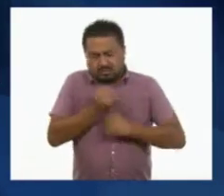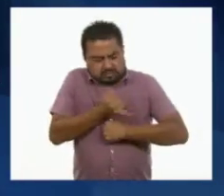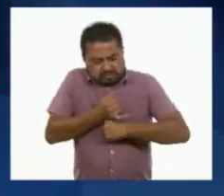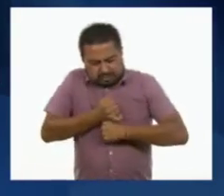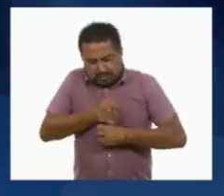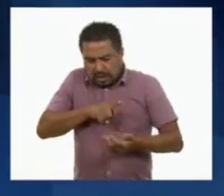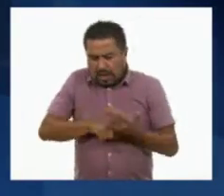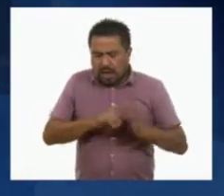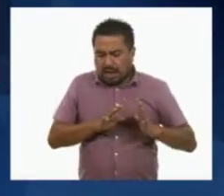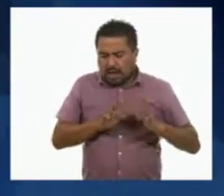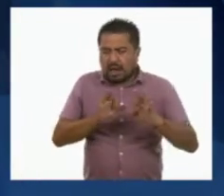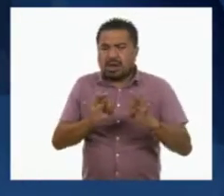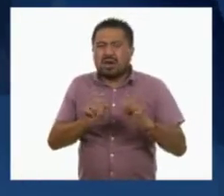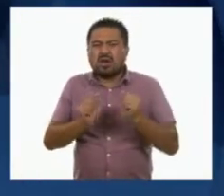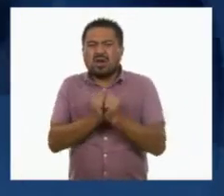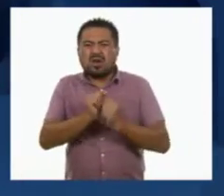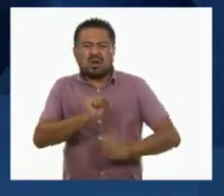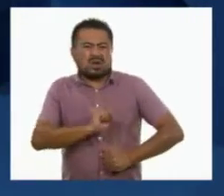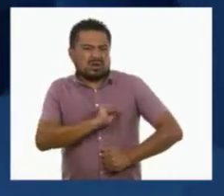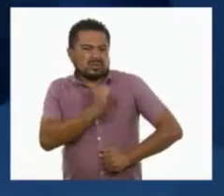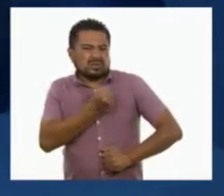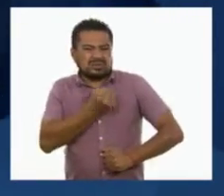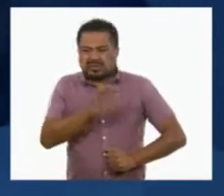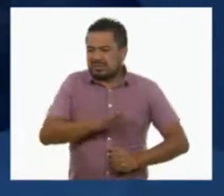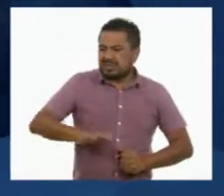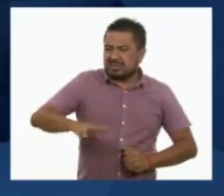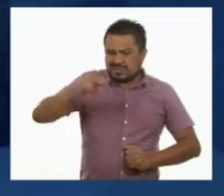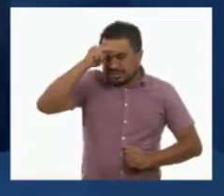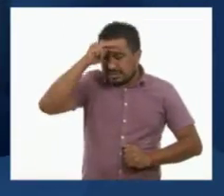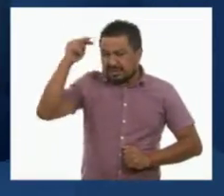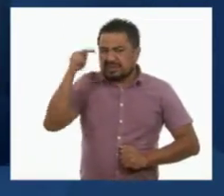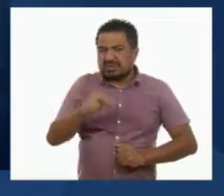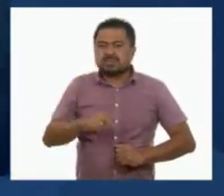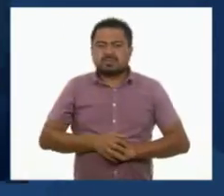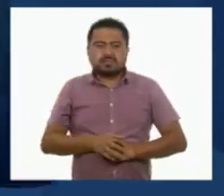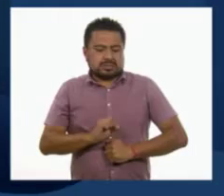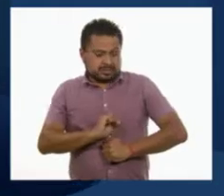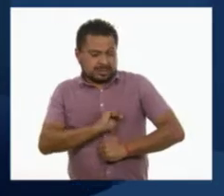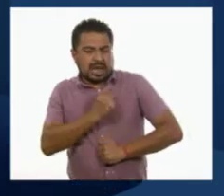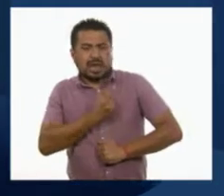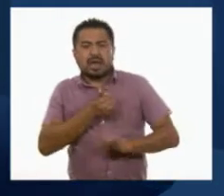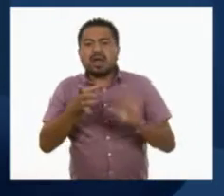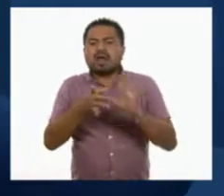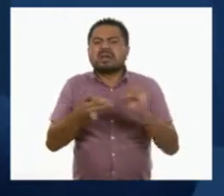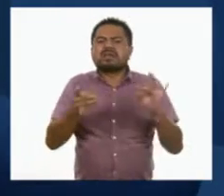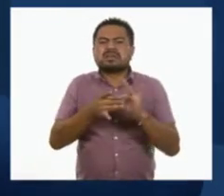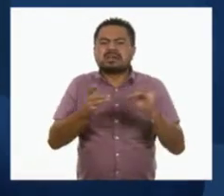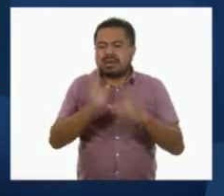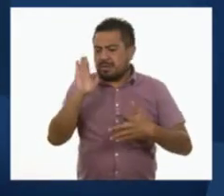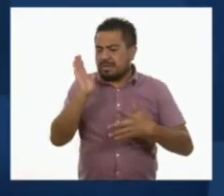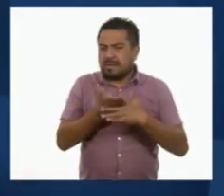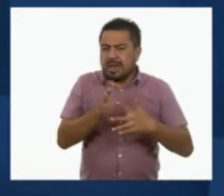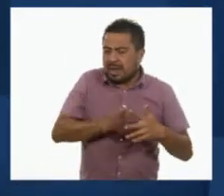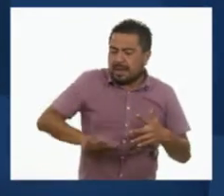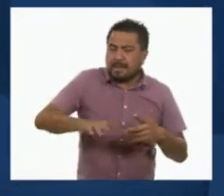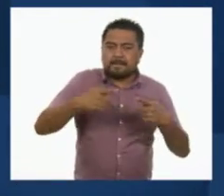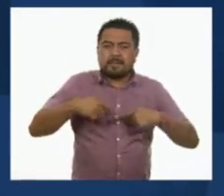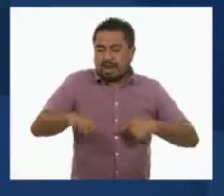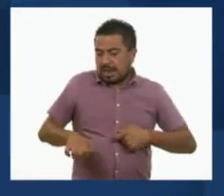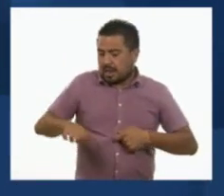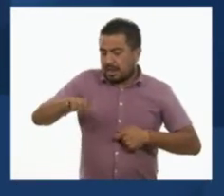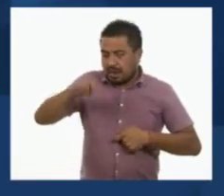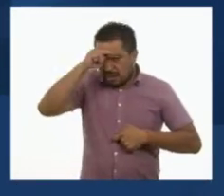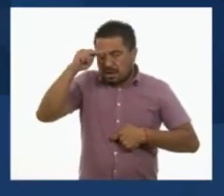de las causantes que aquejan la nutrición de la sociedad mexicana. La ENSANUT muestra que solo la mitad de la población adulta